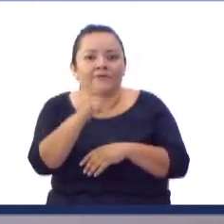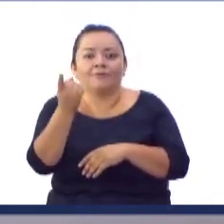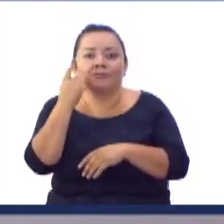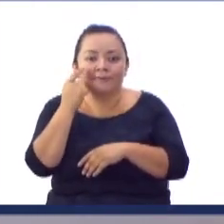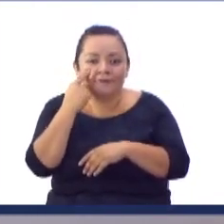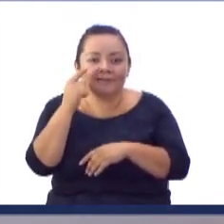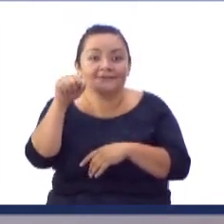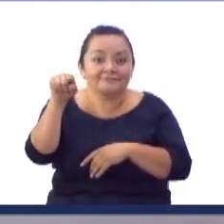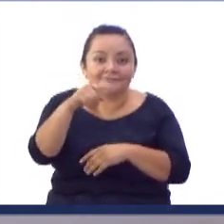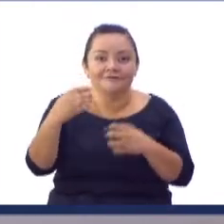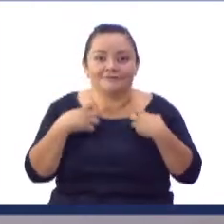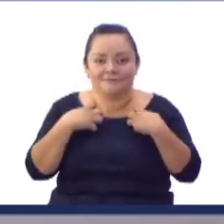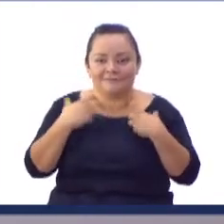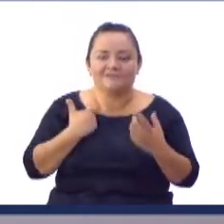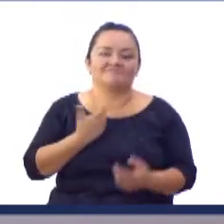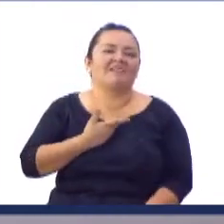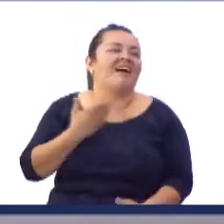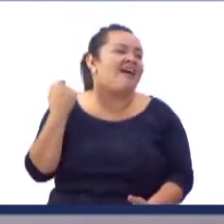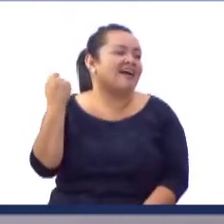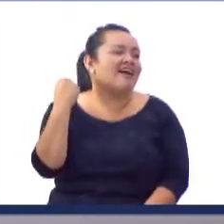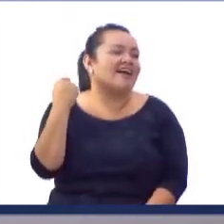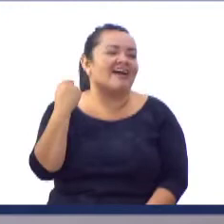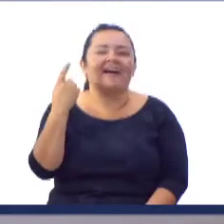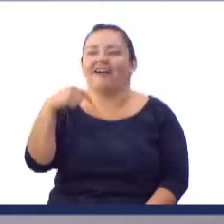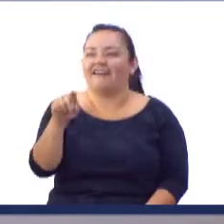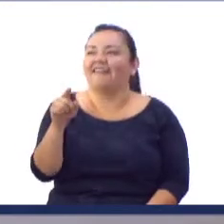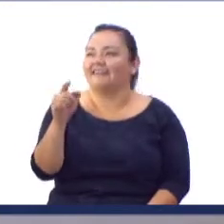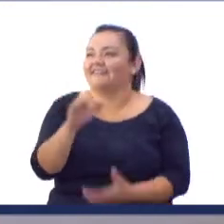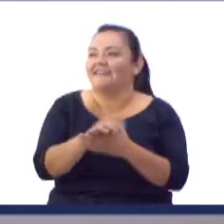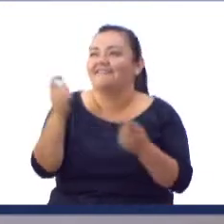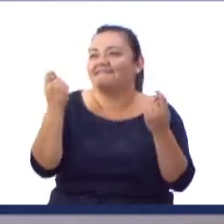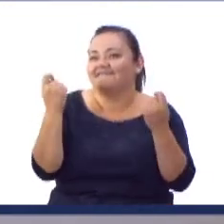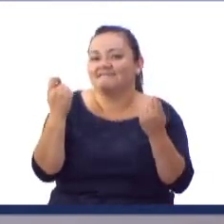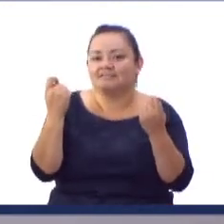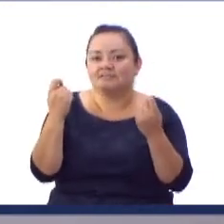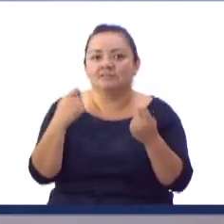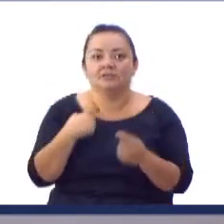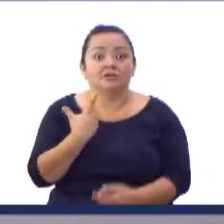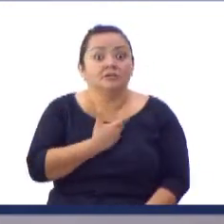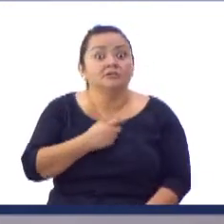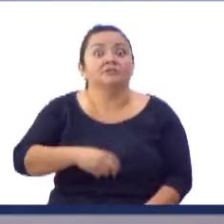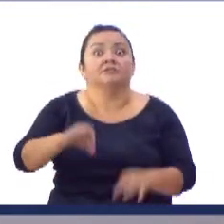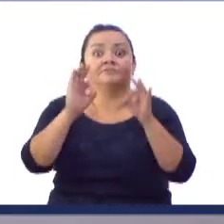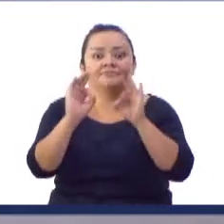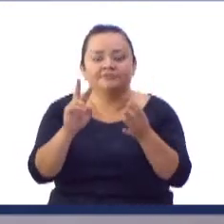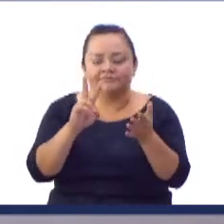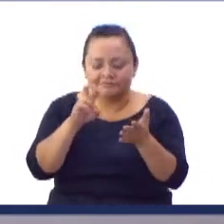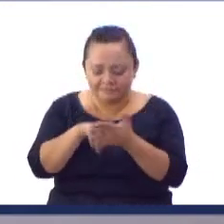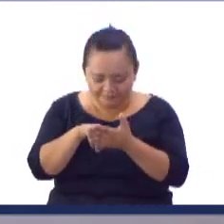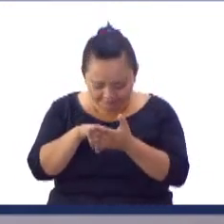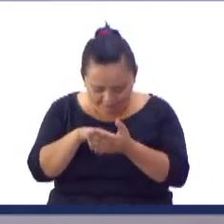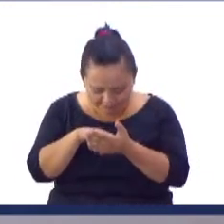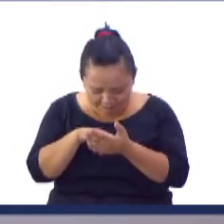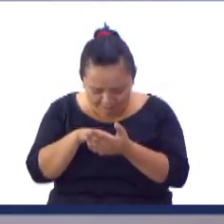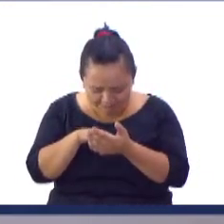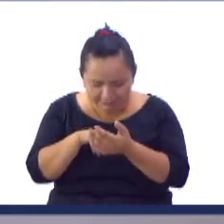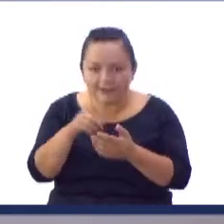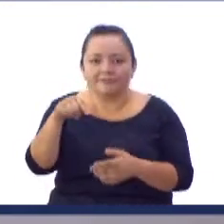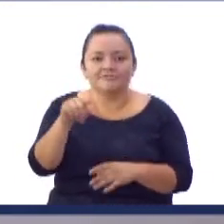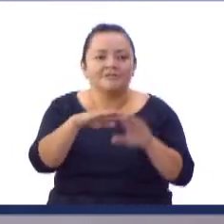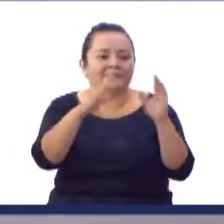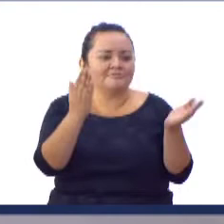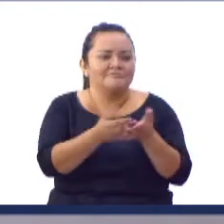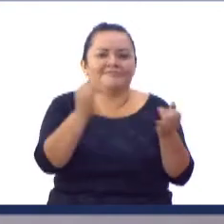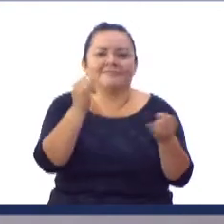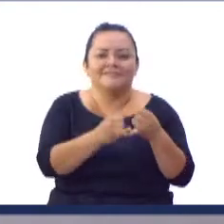nosotros que estamos haciendo lo contrario de lo que debemos hacer cuanto no sabíamos de estar de rodillas pero usted el mundo